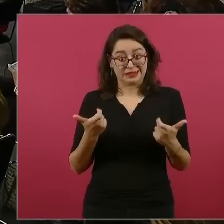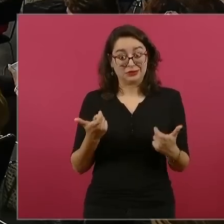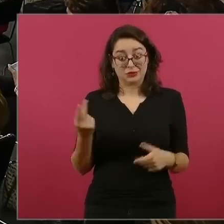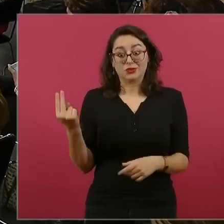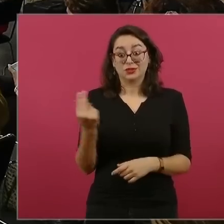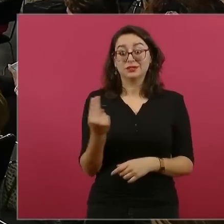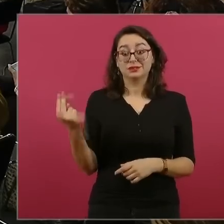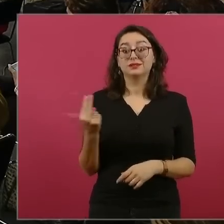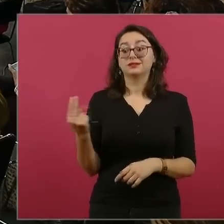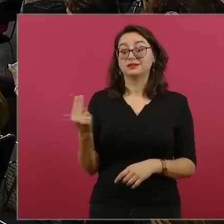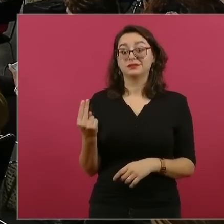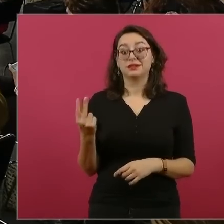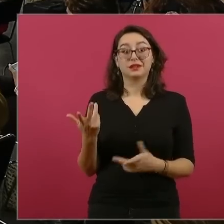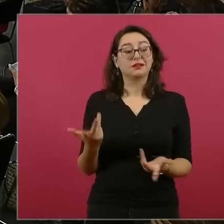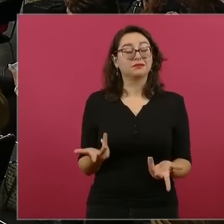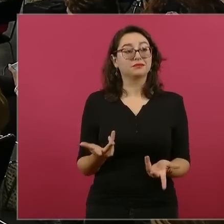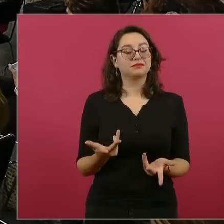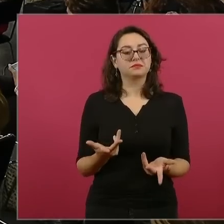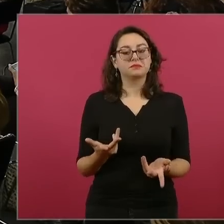e indolente,